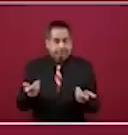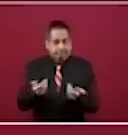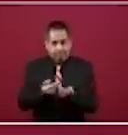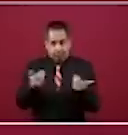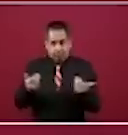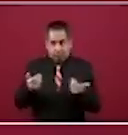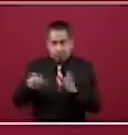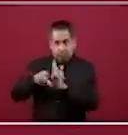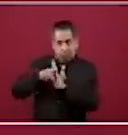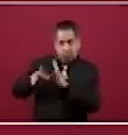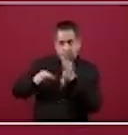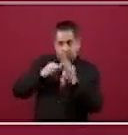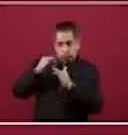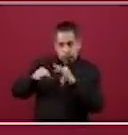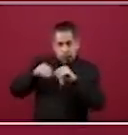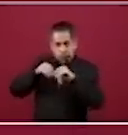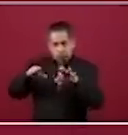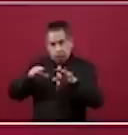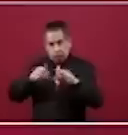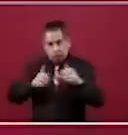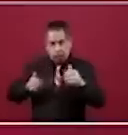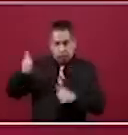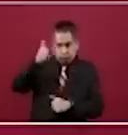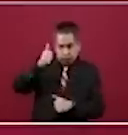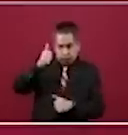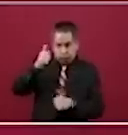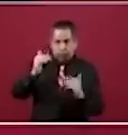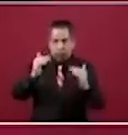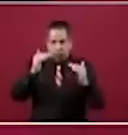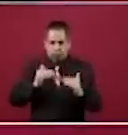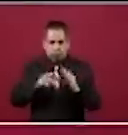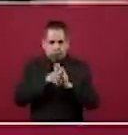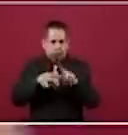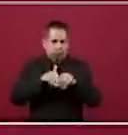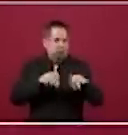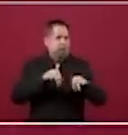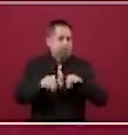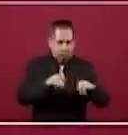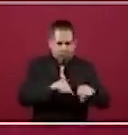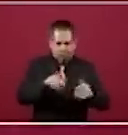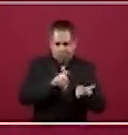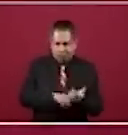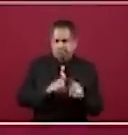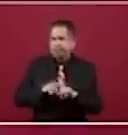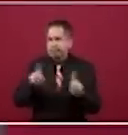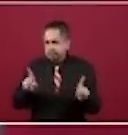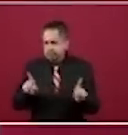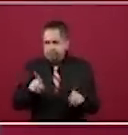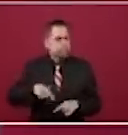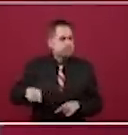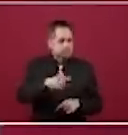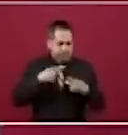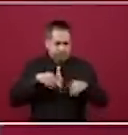los medios arriba y los trabajadores de los medios. que vivan los